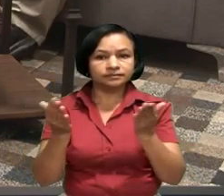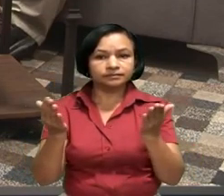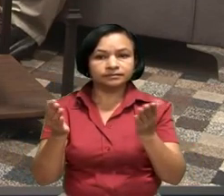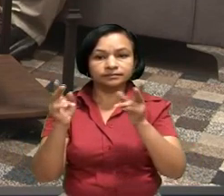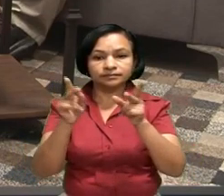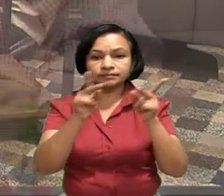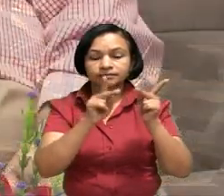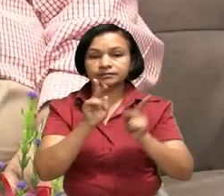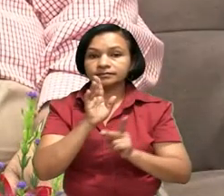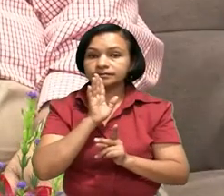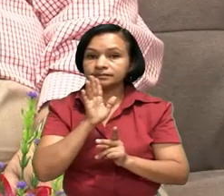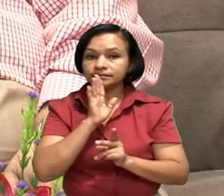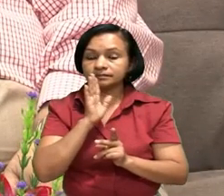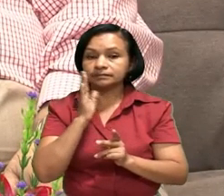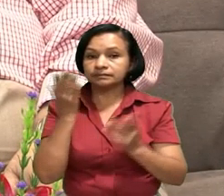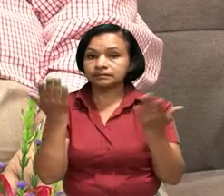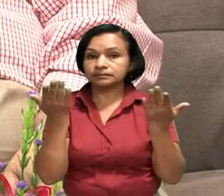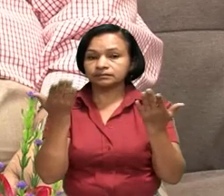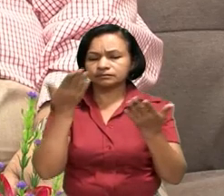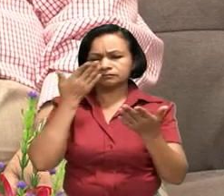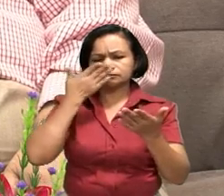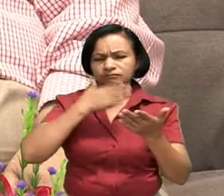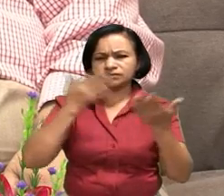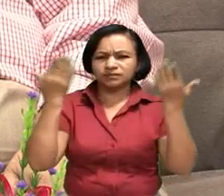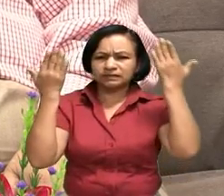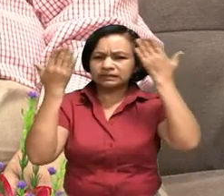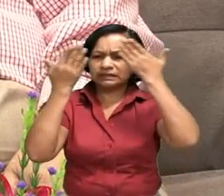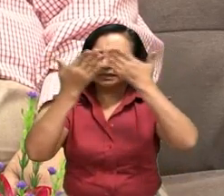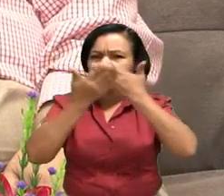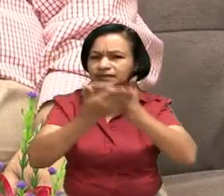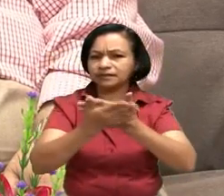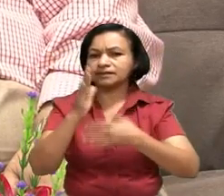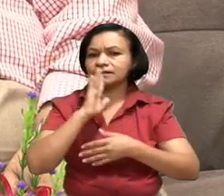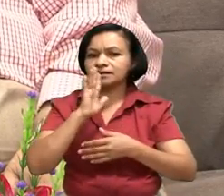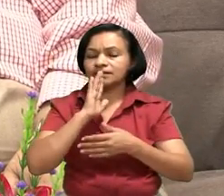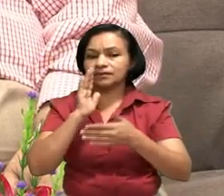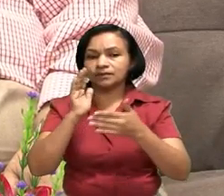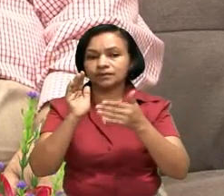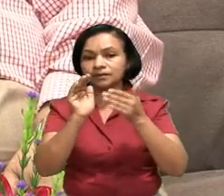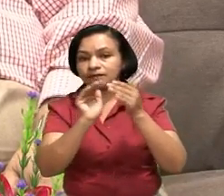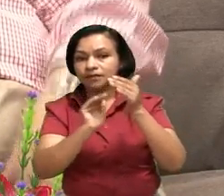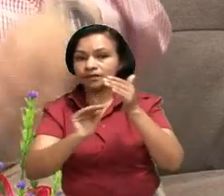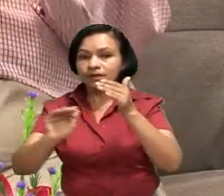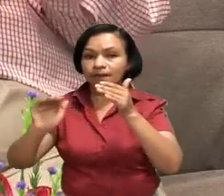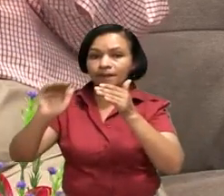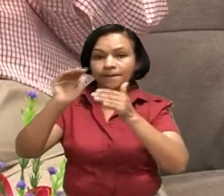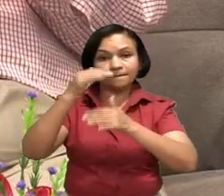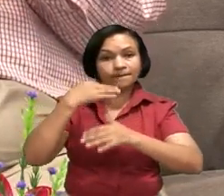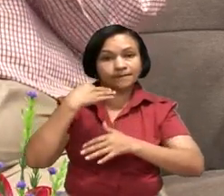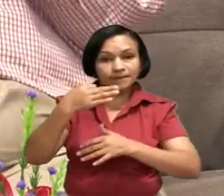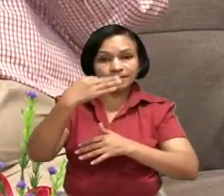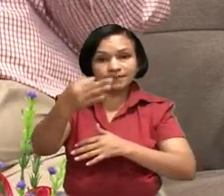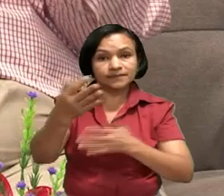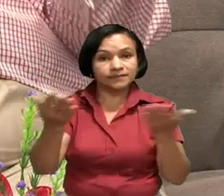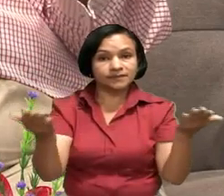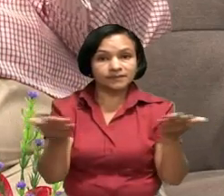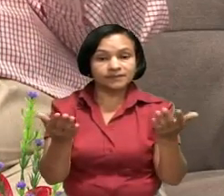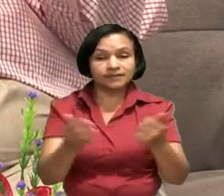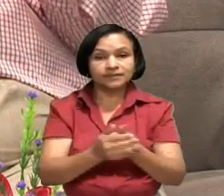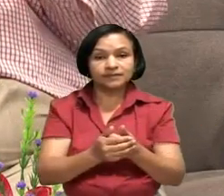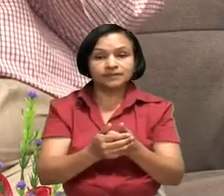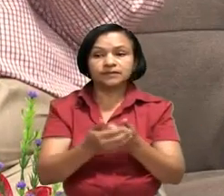hablan de oscuridad traspasan la frontera de lo del